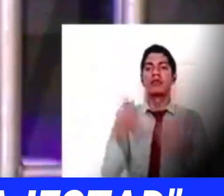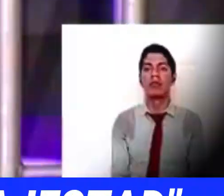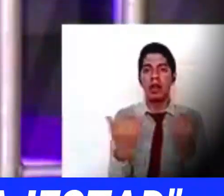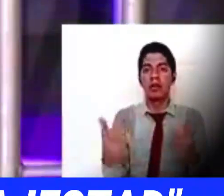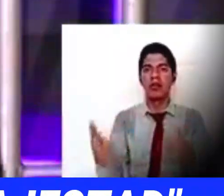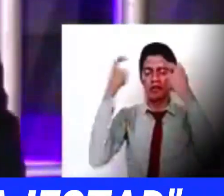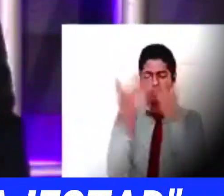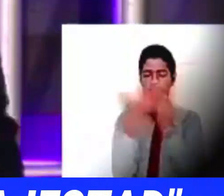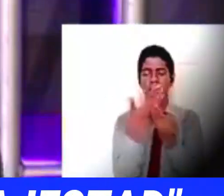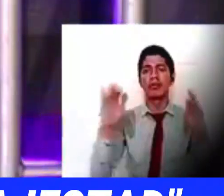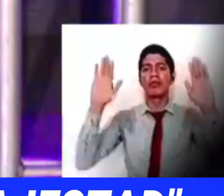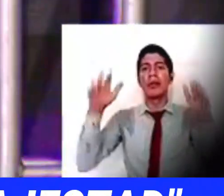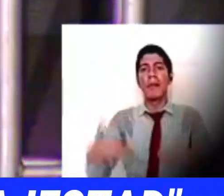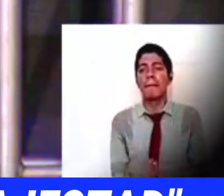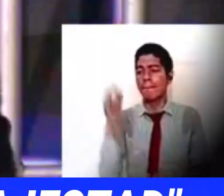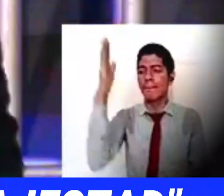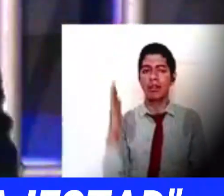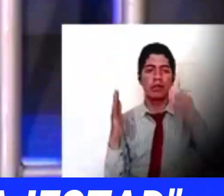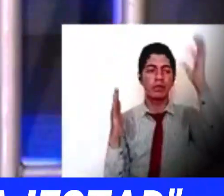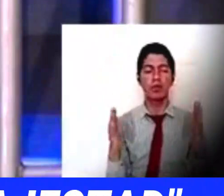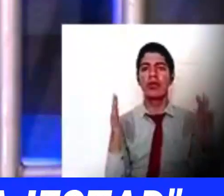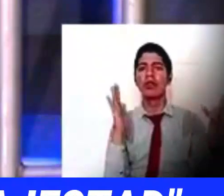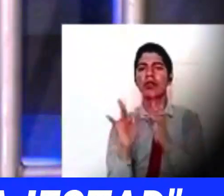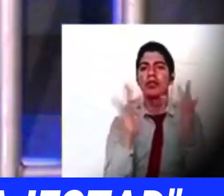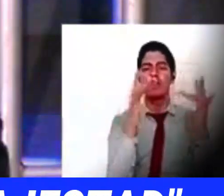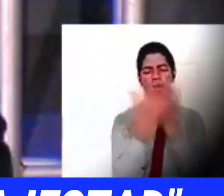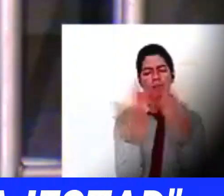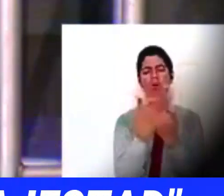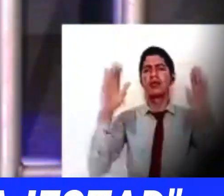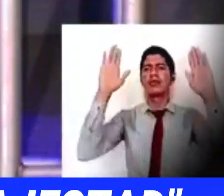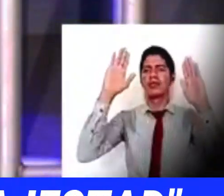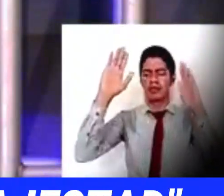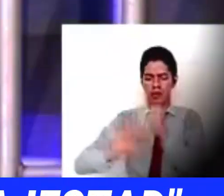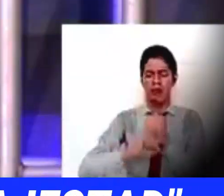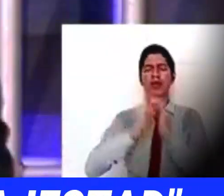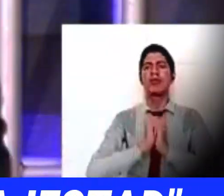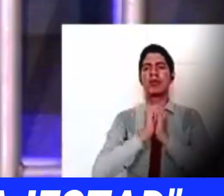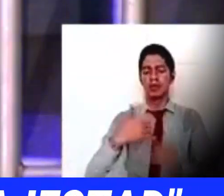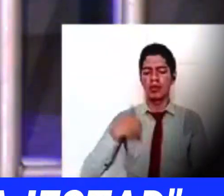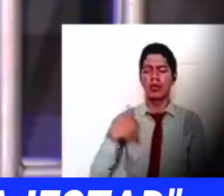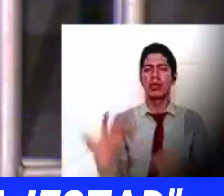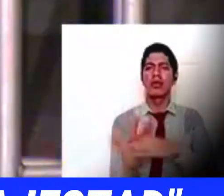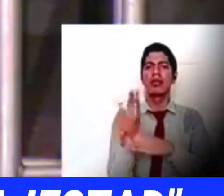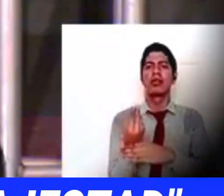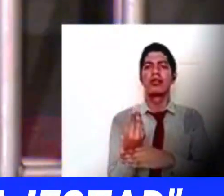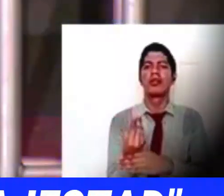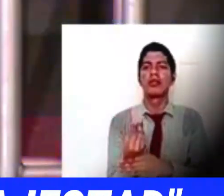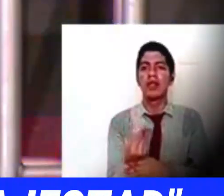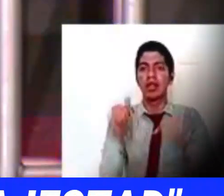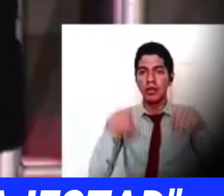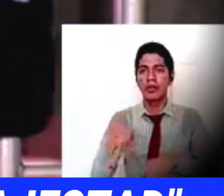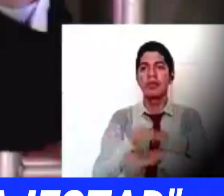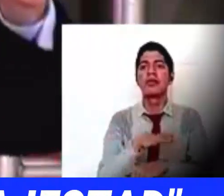pastores también conectados que puedan levantar las manos y orar por la juventud de su iglesia. Yo no sé si en esta tarde alguien, un líder de la